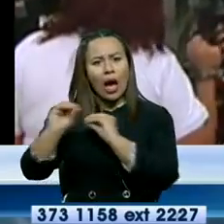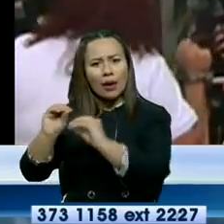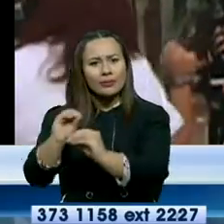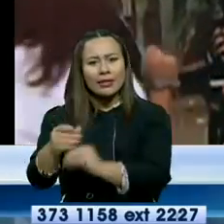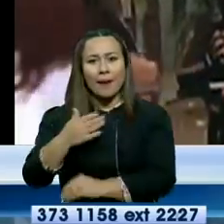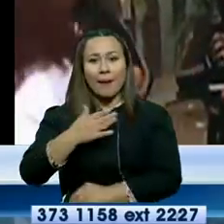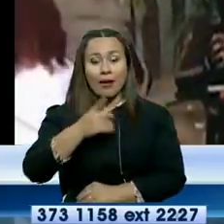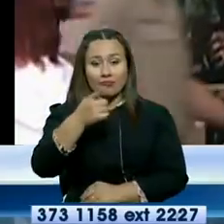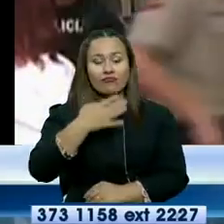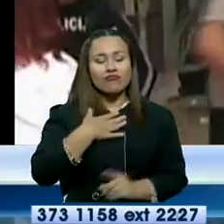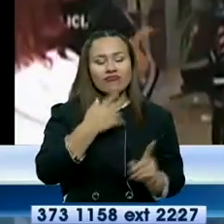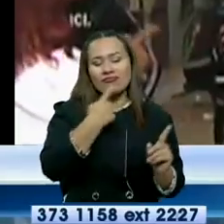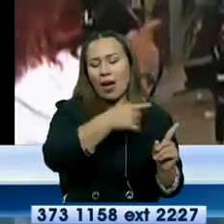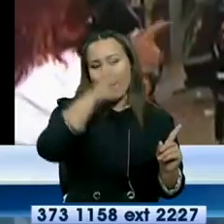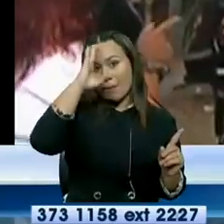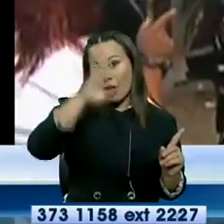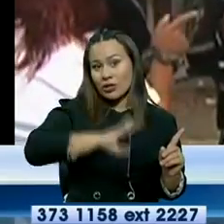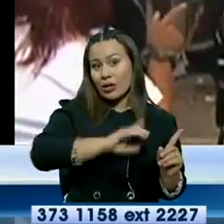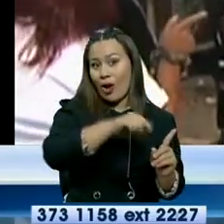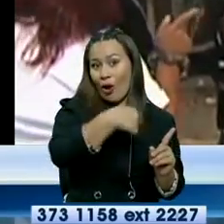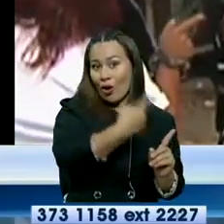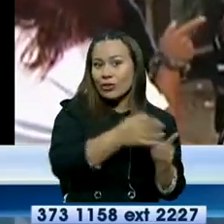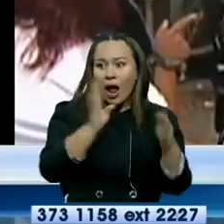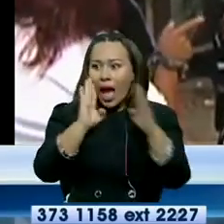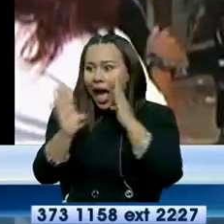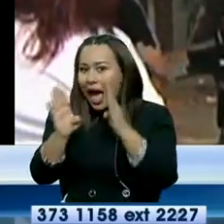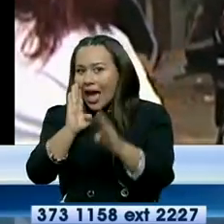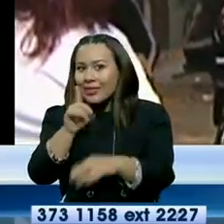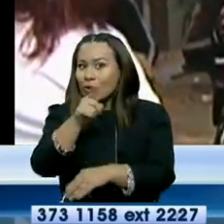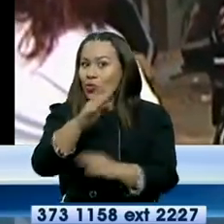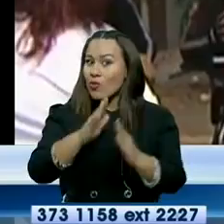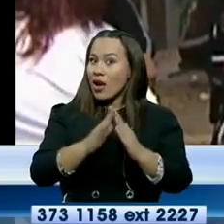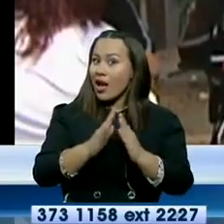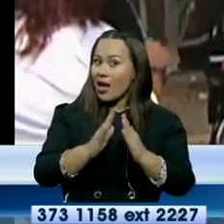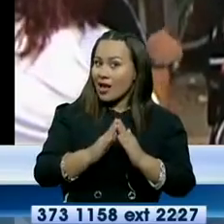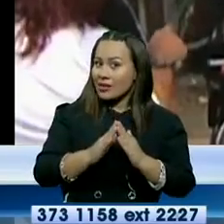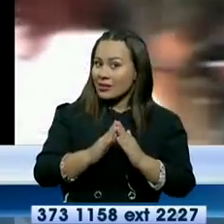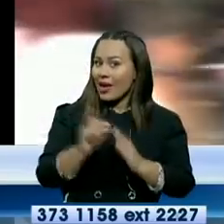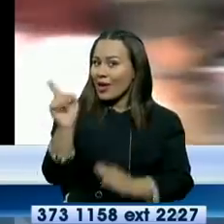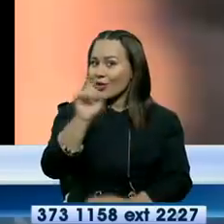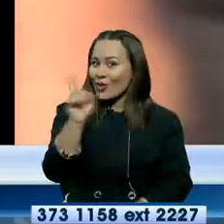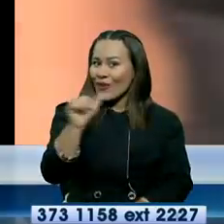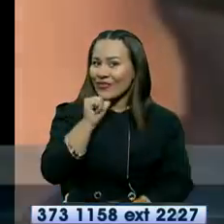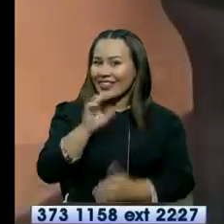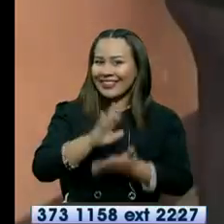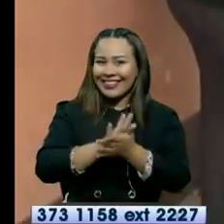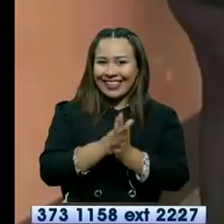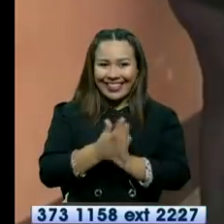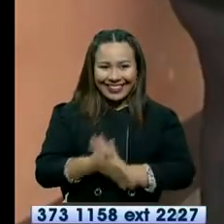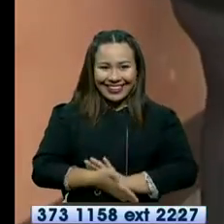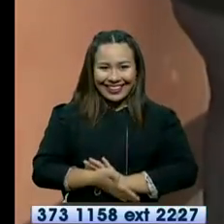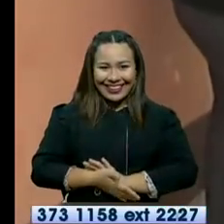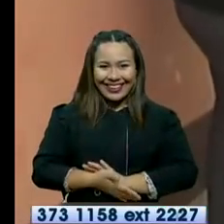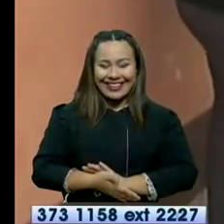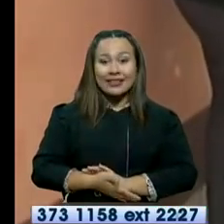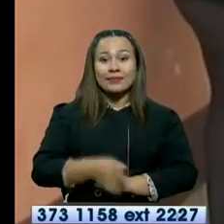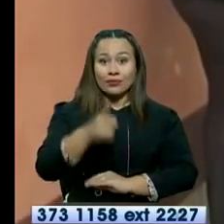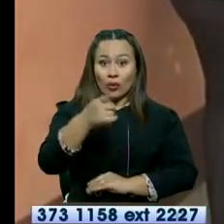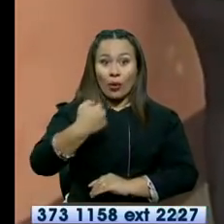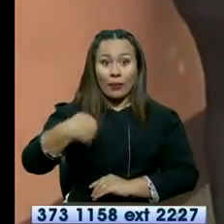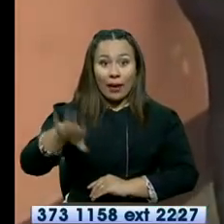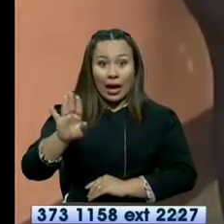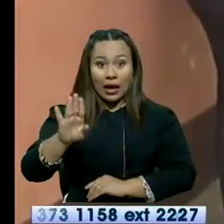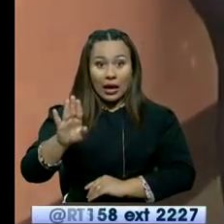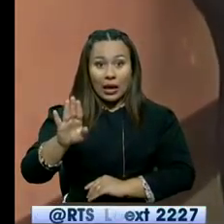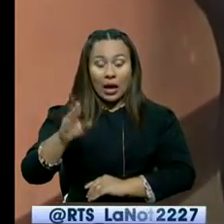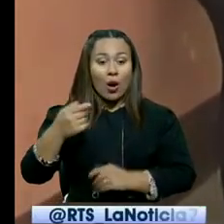compañeritos y mis compañeritas estén muy pendientes de su casita y no les pase nada. Así que si sale de casa, no se confíe.